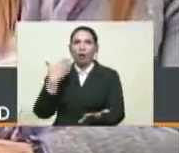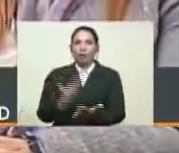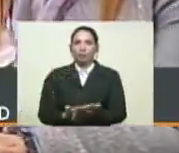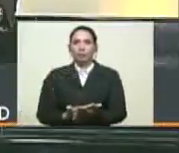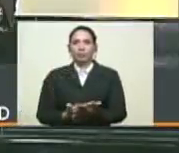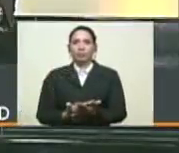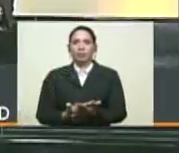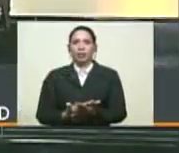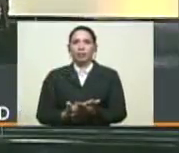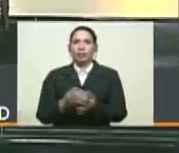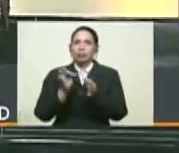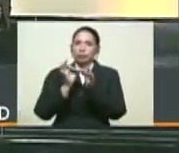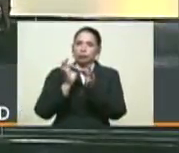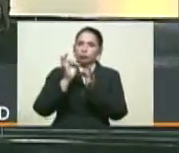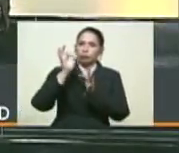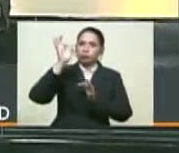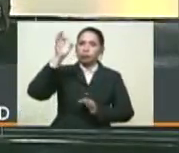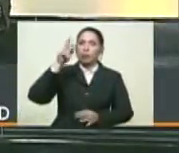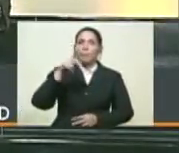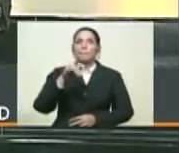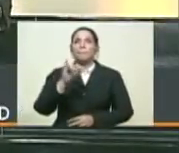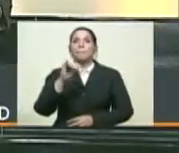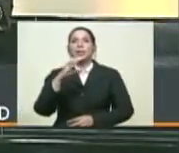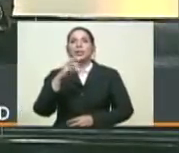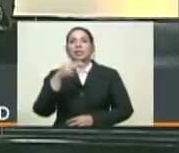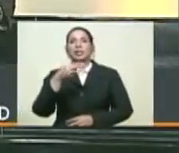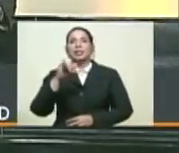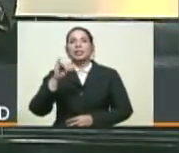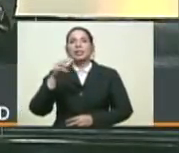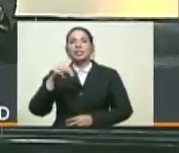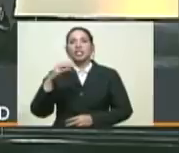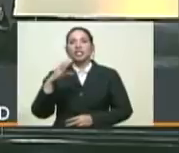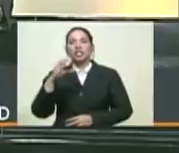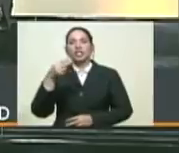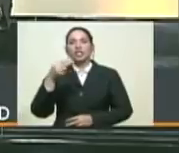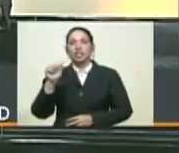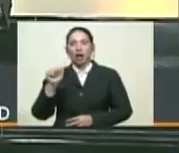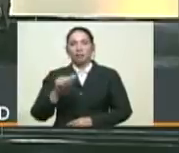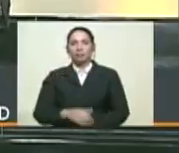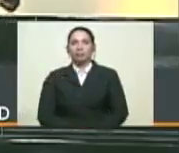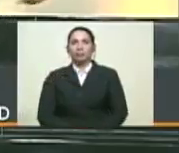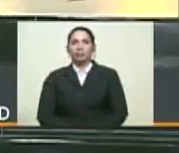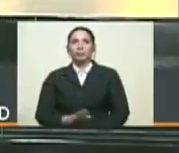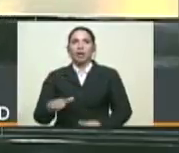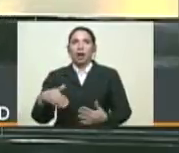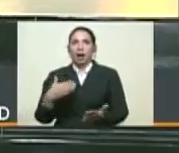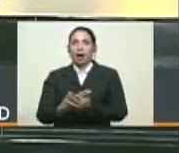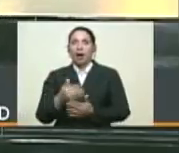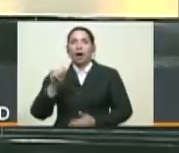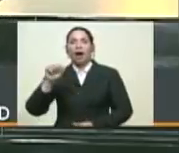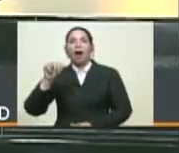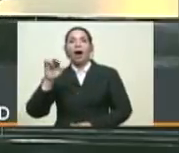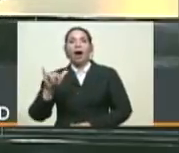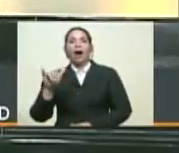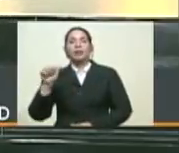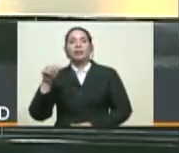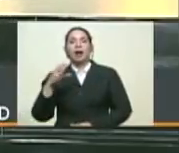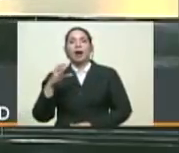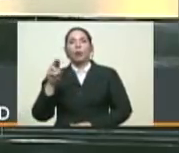hasta las alturas del Pichincha, hasta el Junín, hasta Ayacucho, hasta Boyacá,